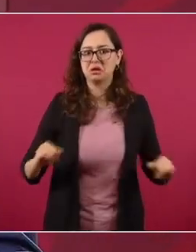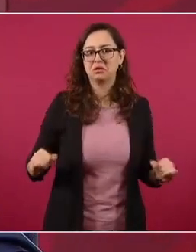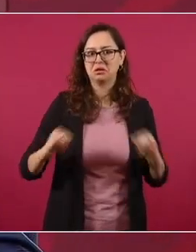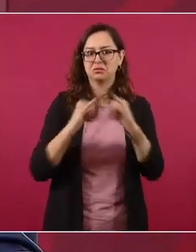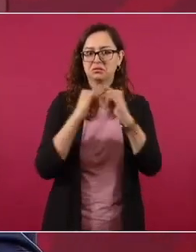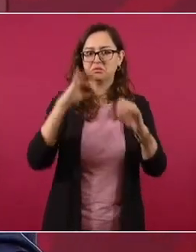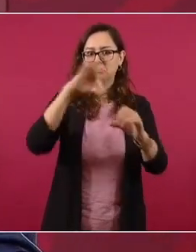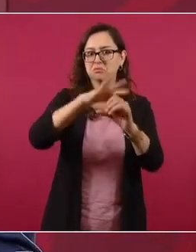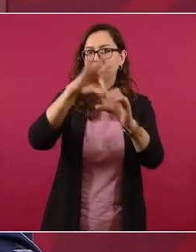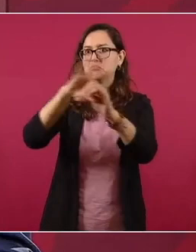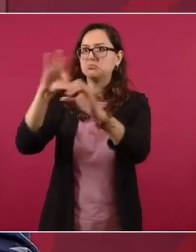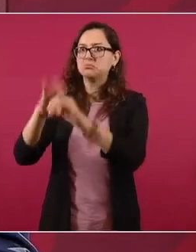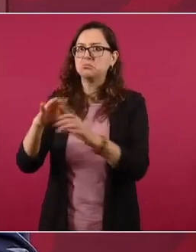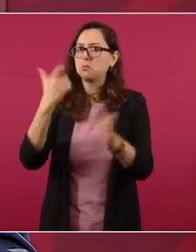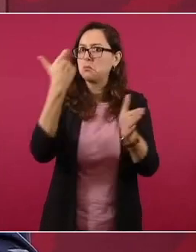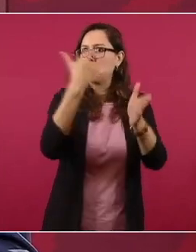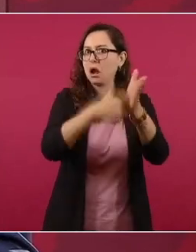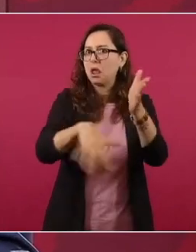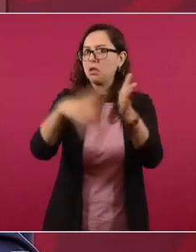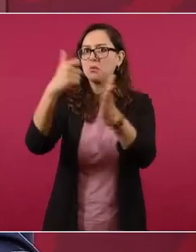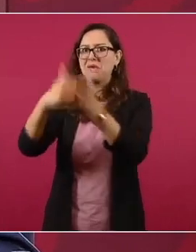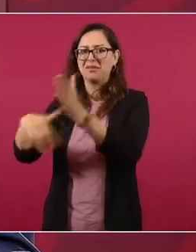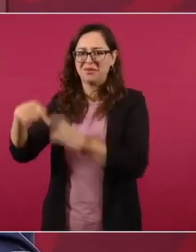los más onerosos,